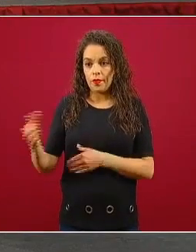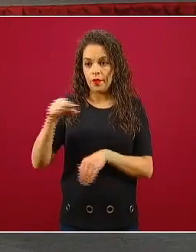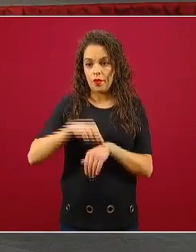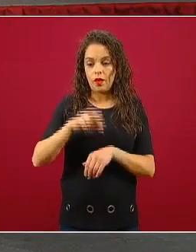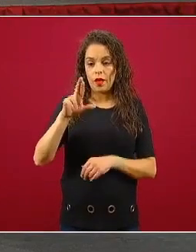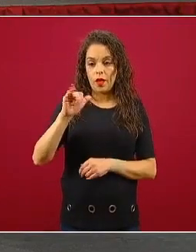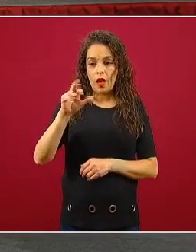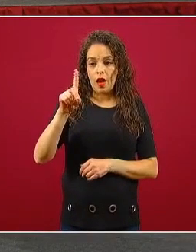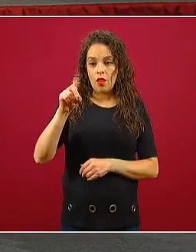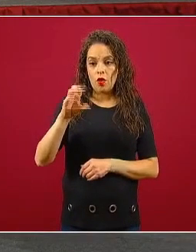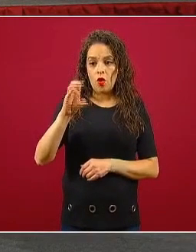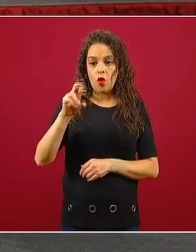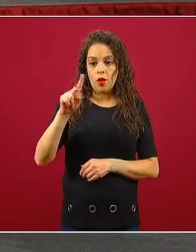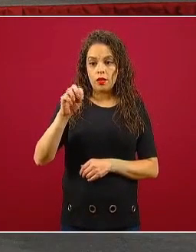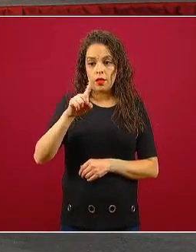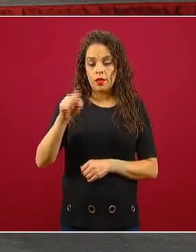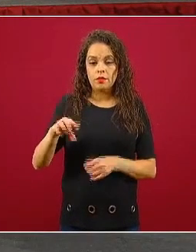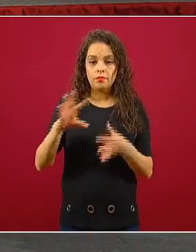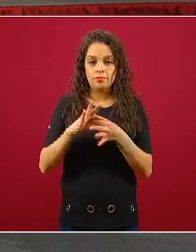nos comparte el informe de movilidad.